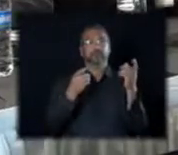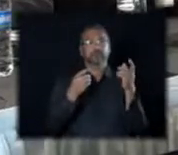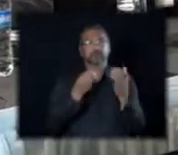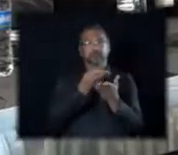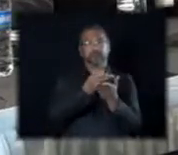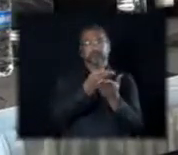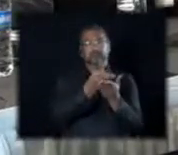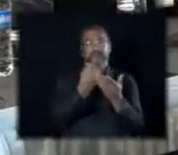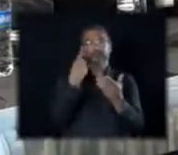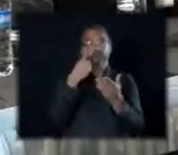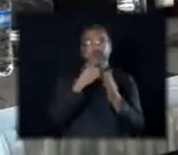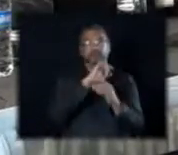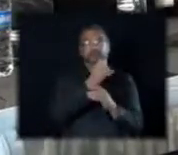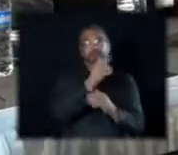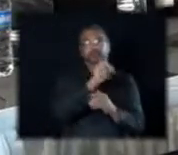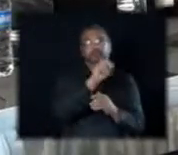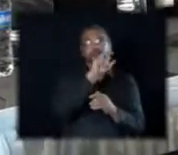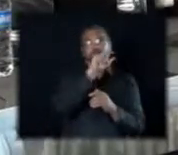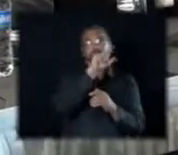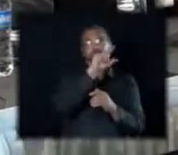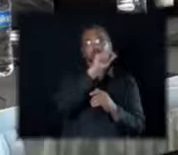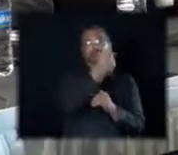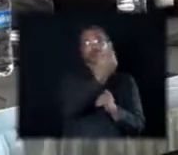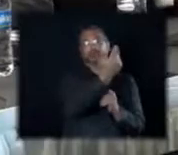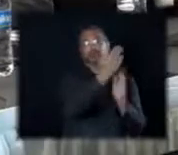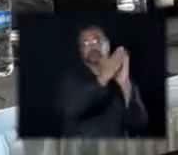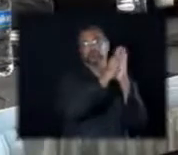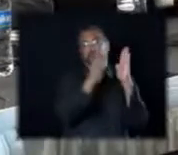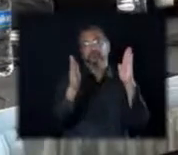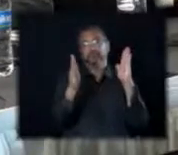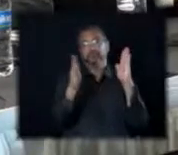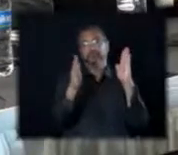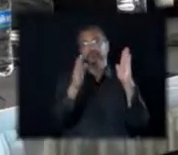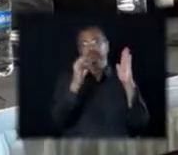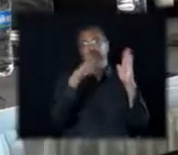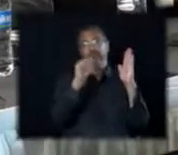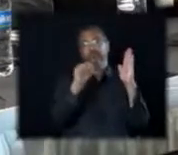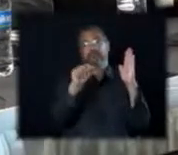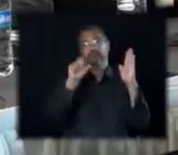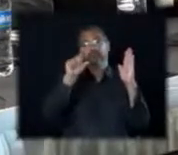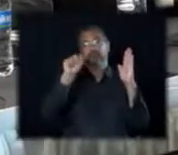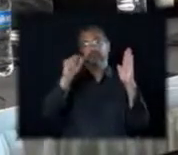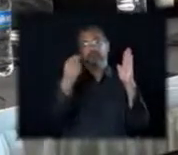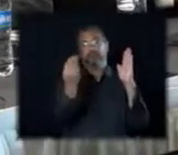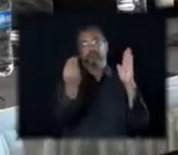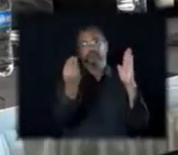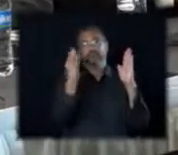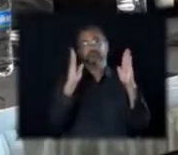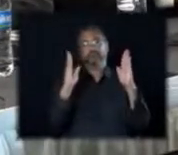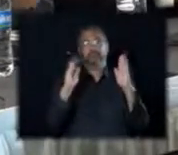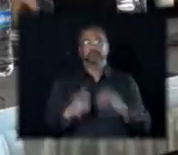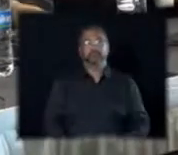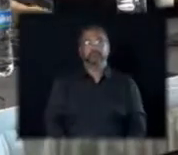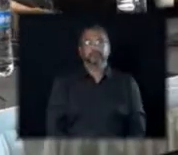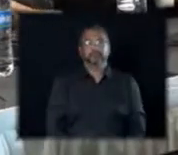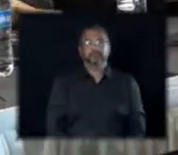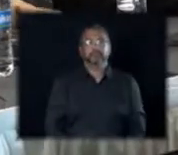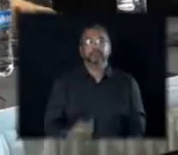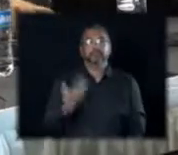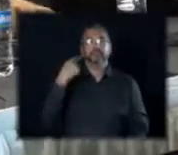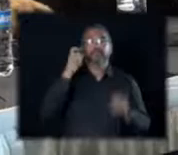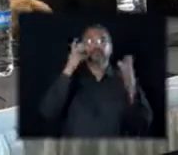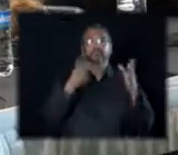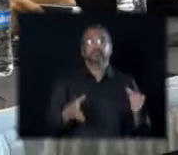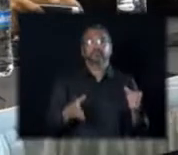Fui director de la Oficina de Manejo de Presupuesto desde 2013 hasta mediados de octubre de 2013.